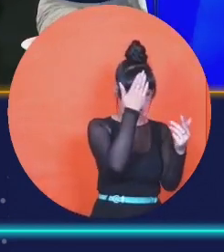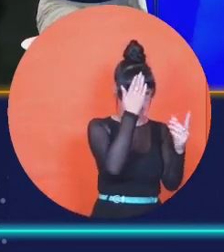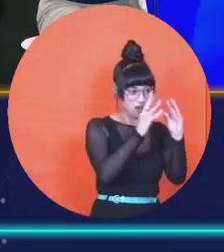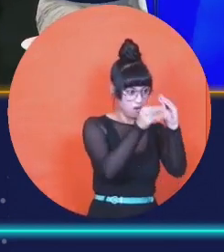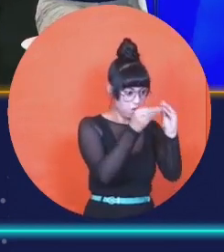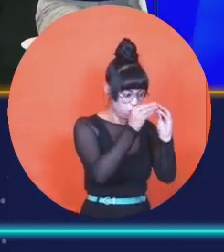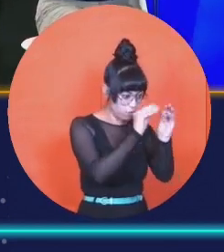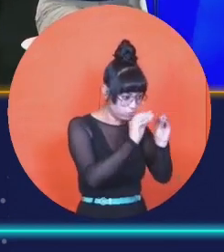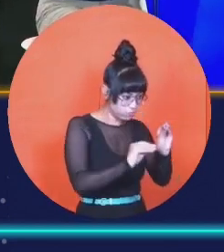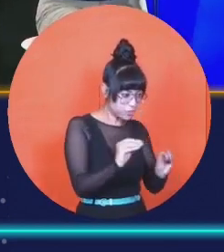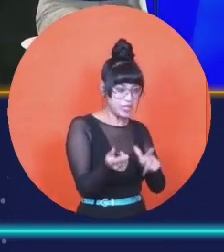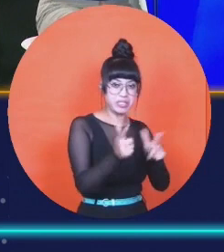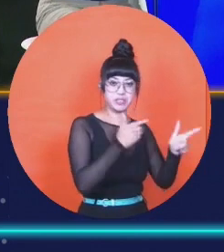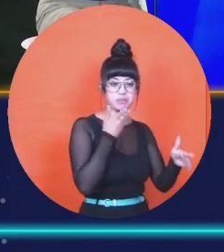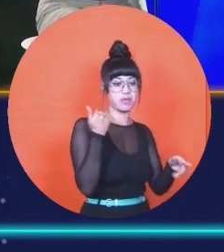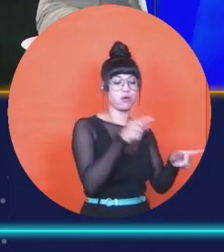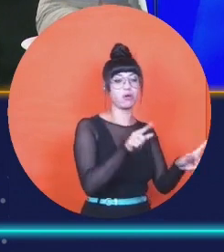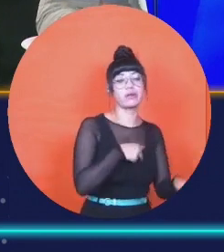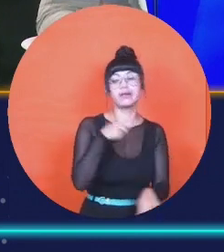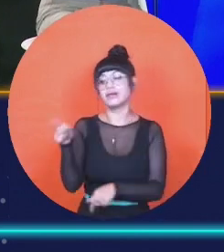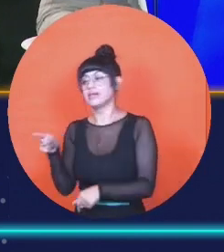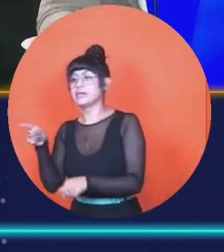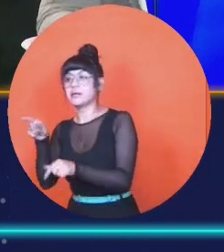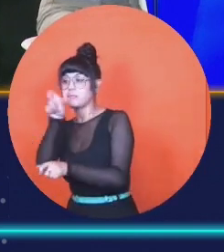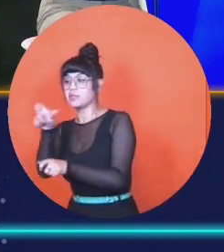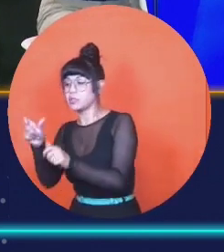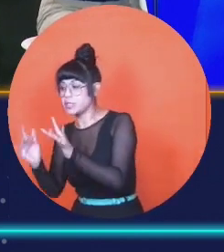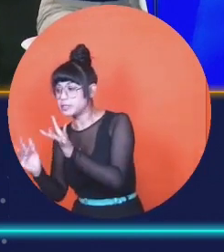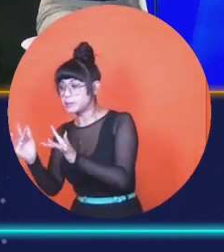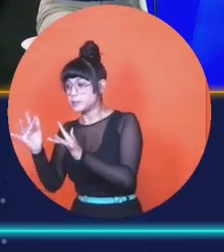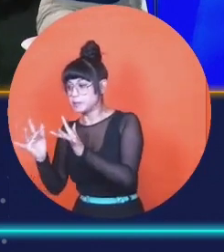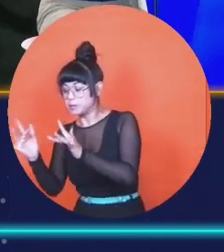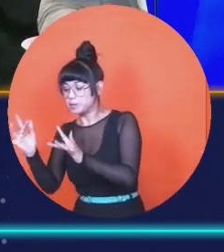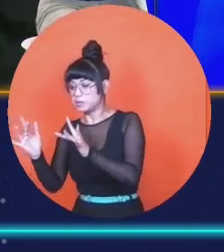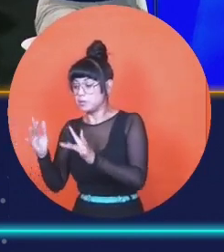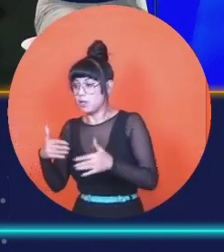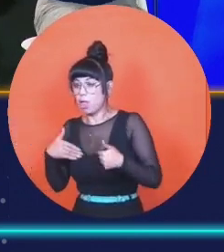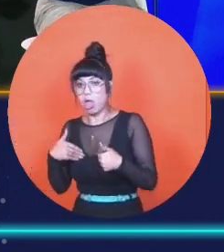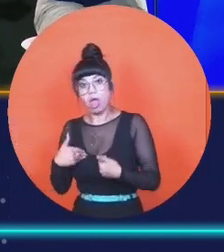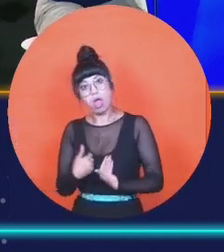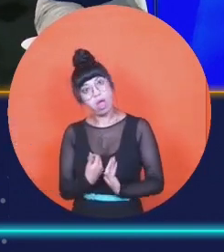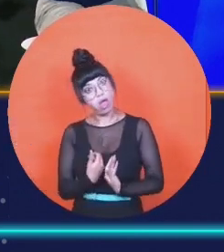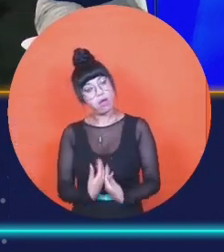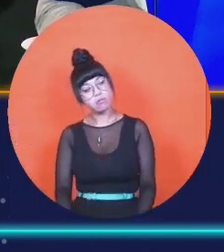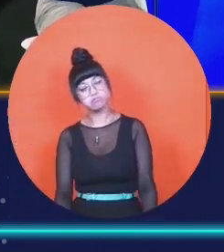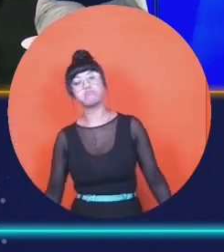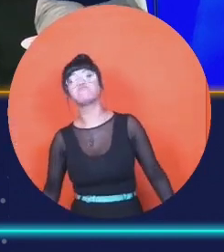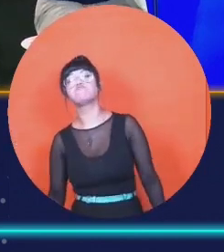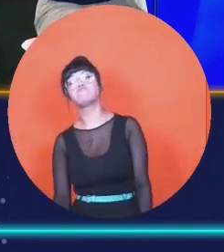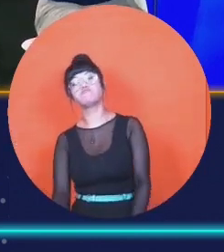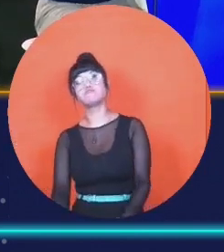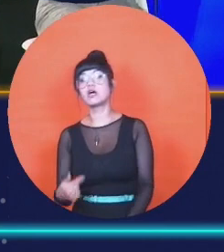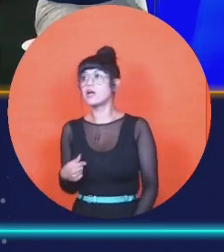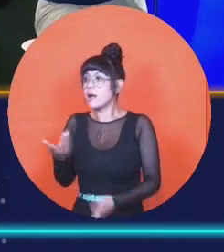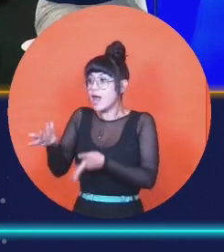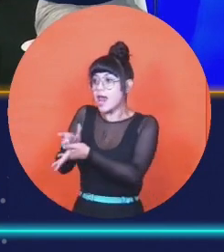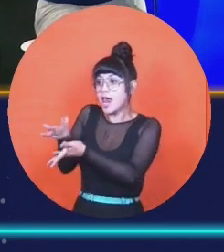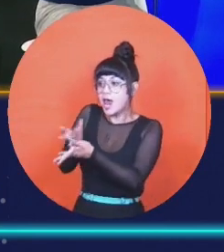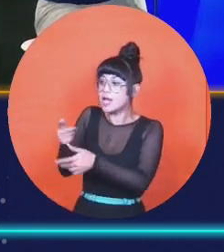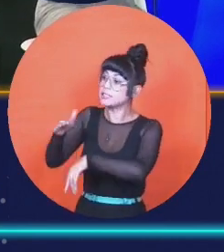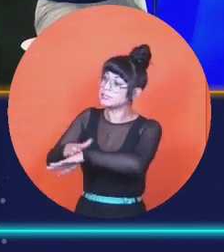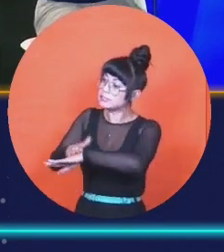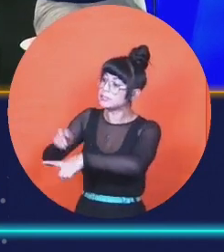con la gente como... Yo terminaba el día y era, pero qué cansancio, lo único que he hecho es hablar con gente de cosas en las que hay que